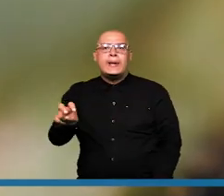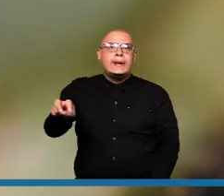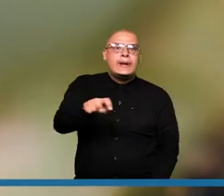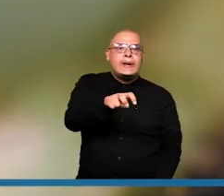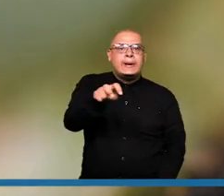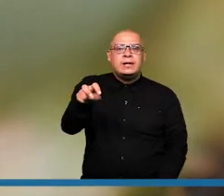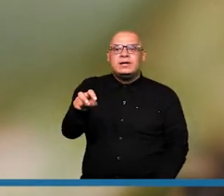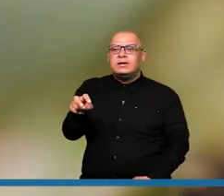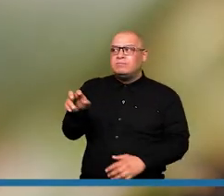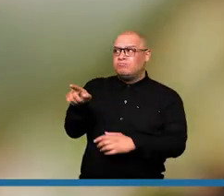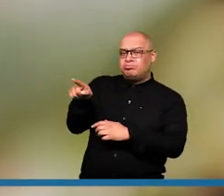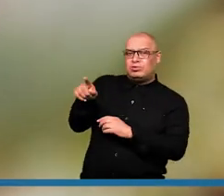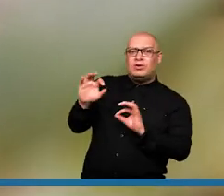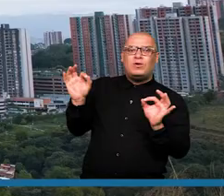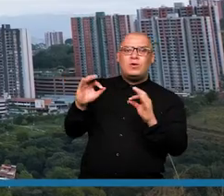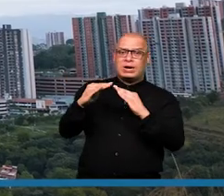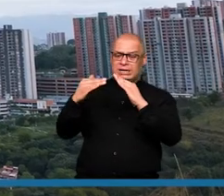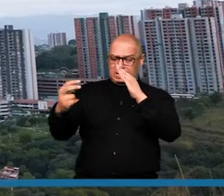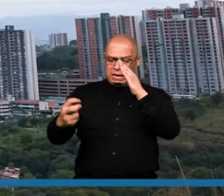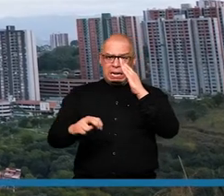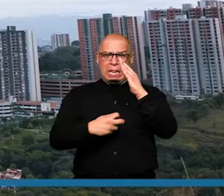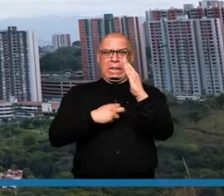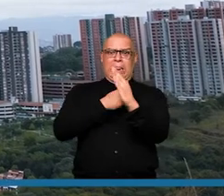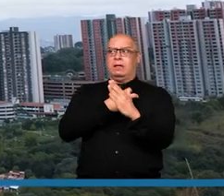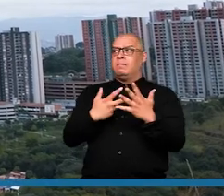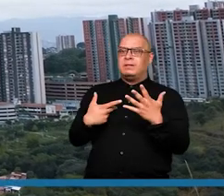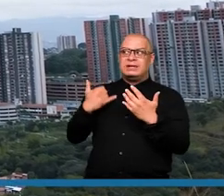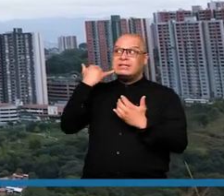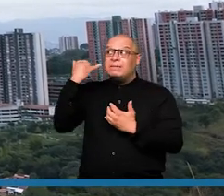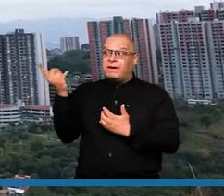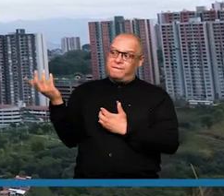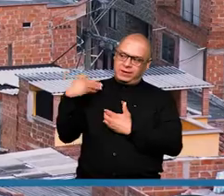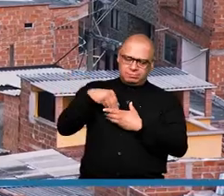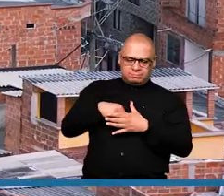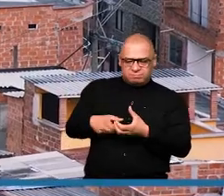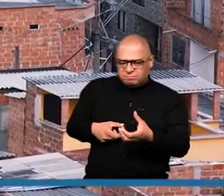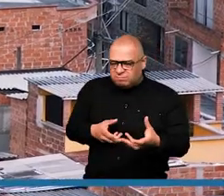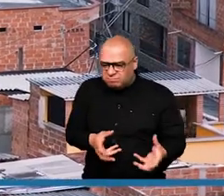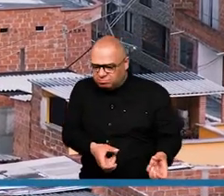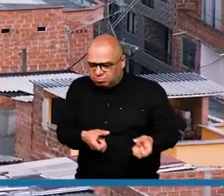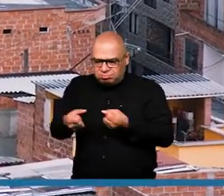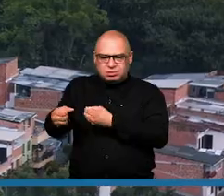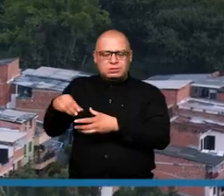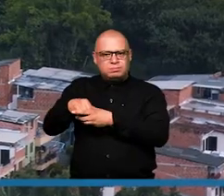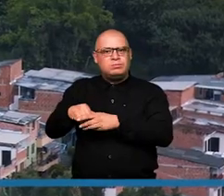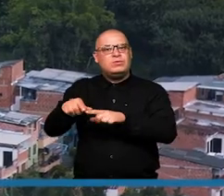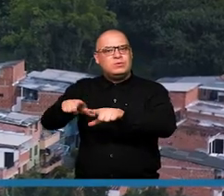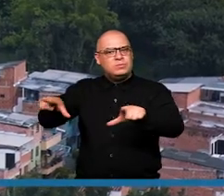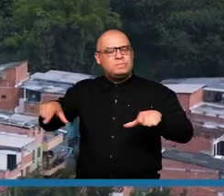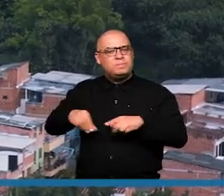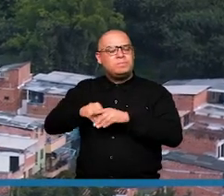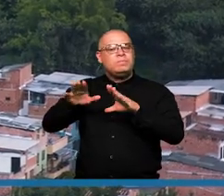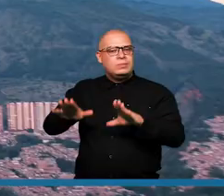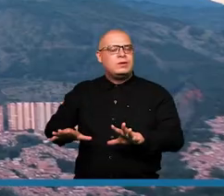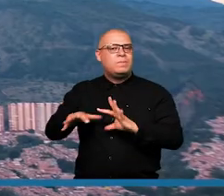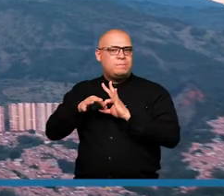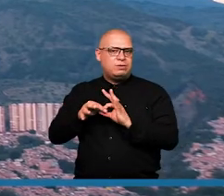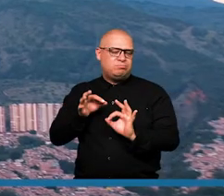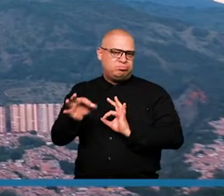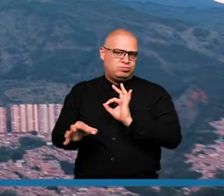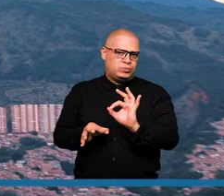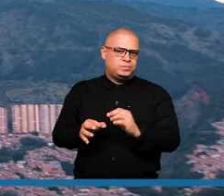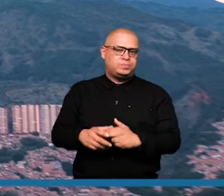el entorno de los cerros, porque se entran a las viviendas y lo que hacemos nosotros es rescatarlas, traerlas acá a la estación central.